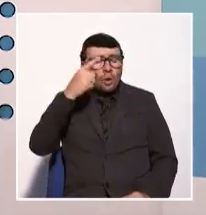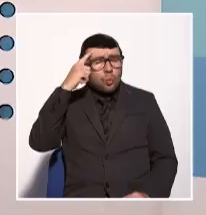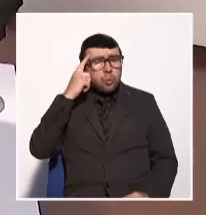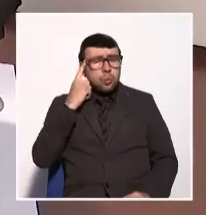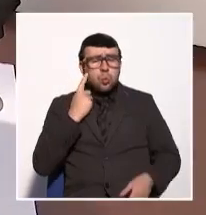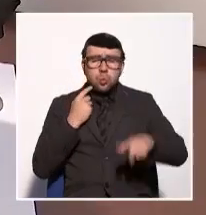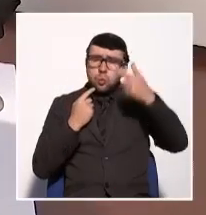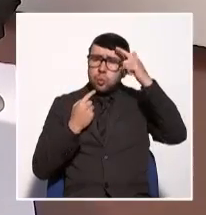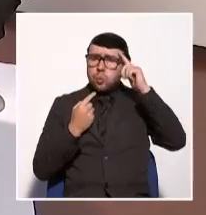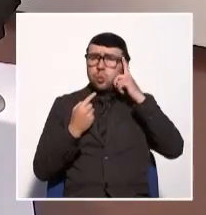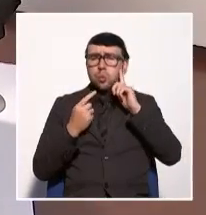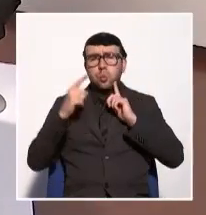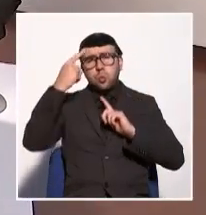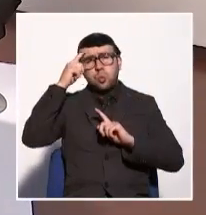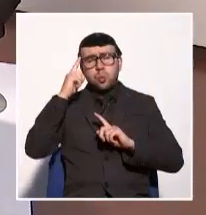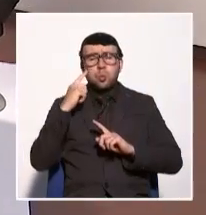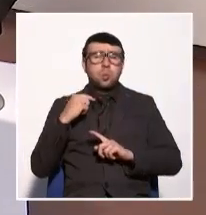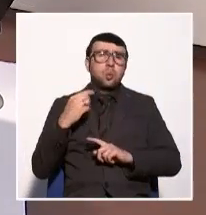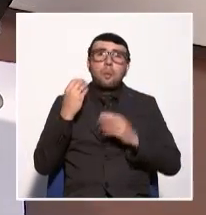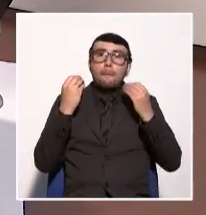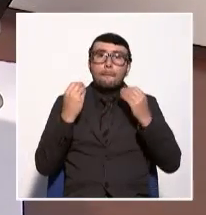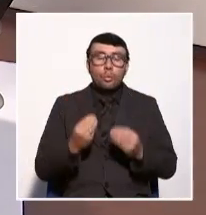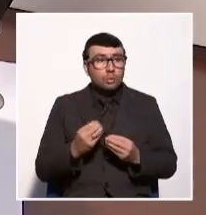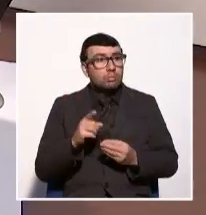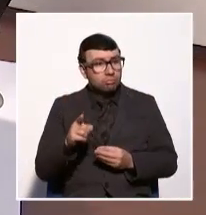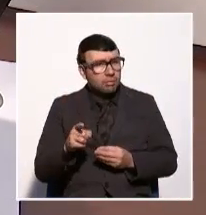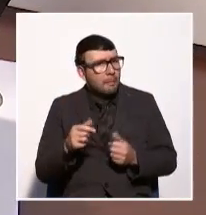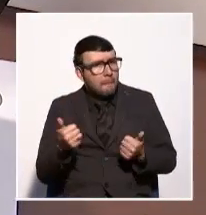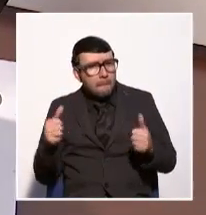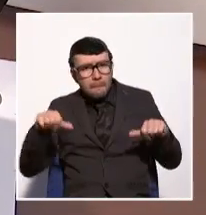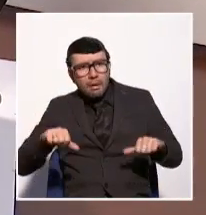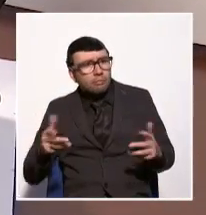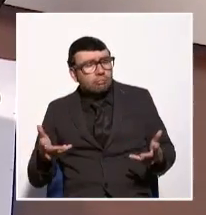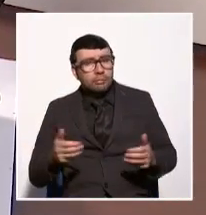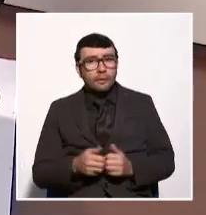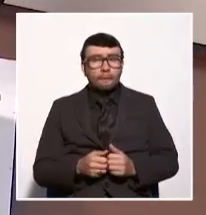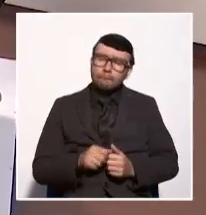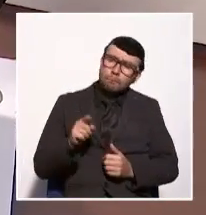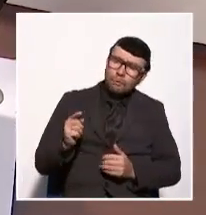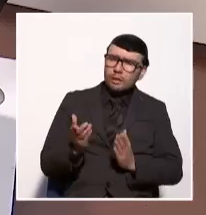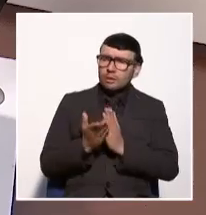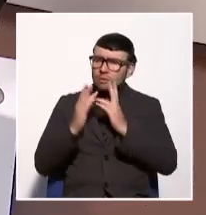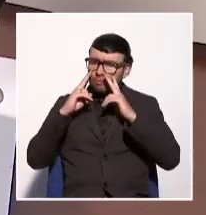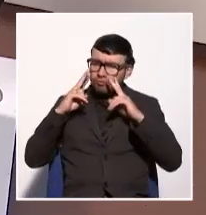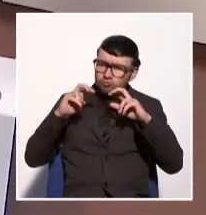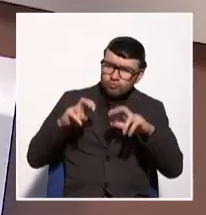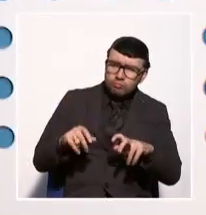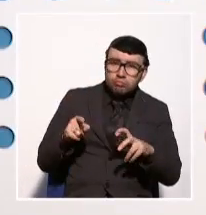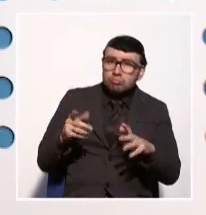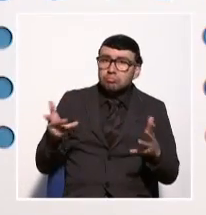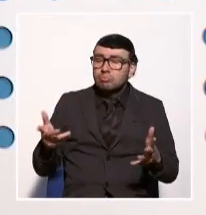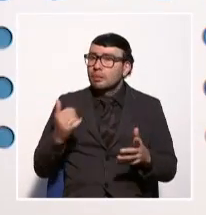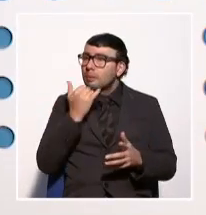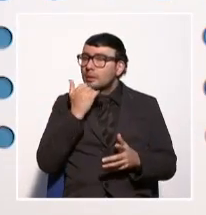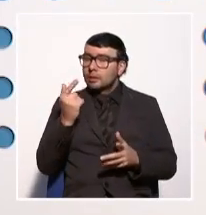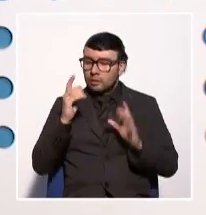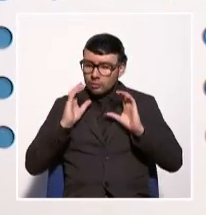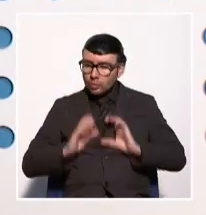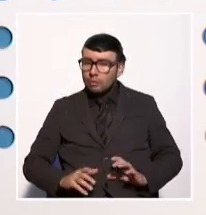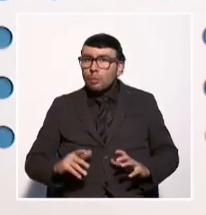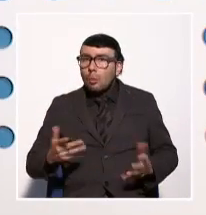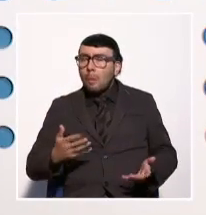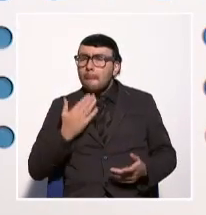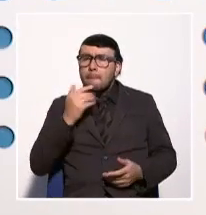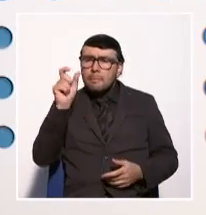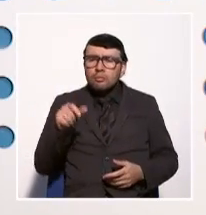doctor germán si hay que estudiarla una persona que hay que estudiarla desde su punto de vista metabólico una paciente que